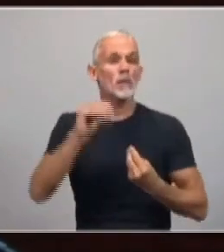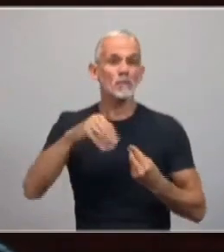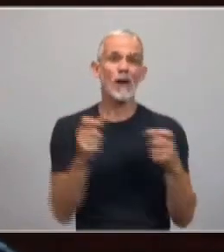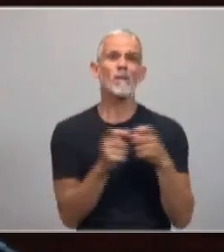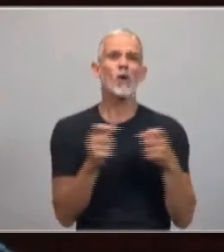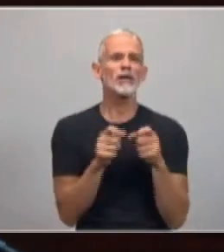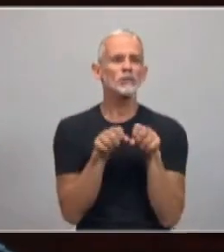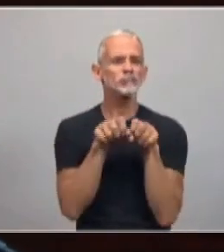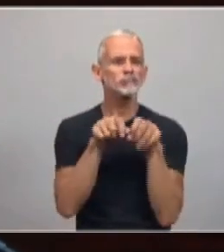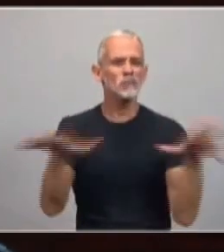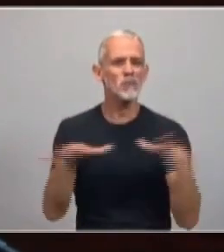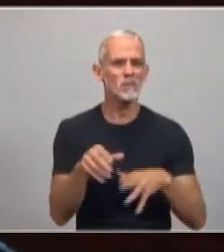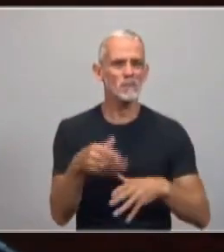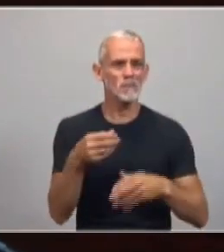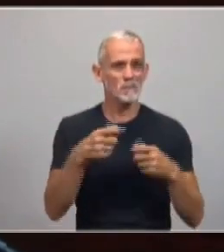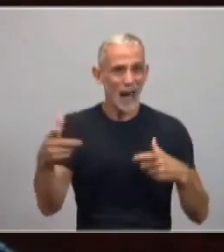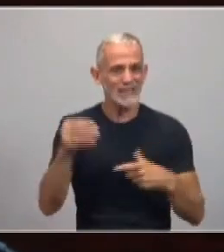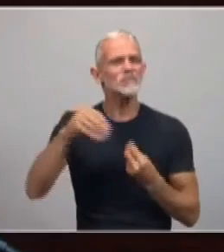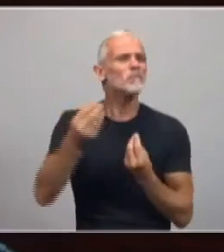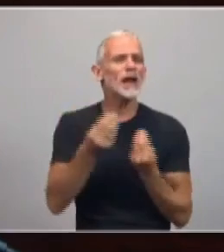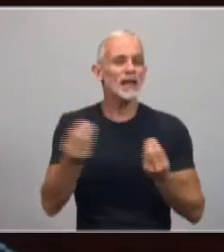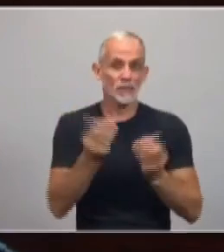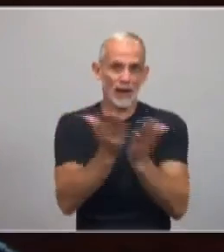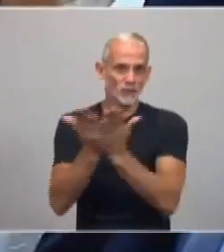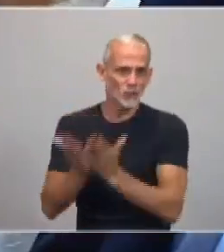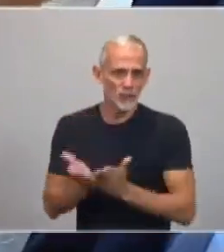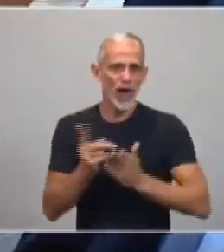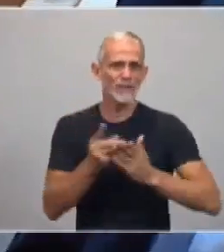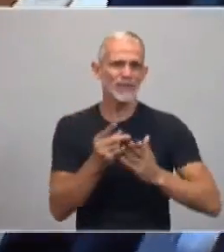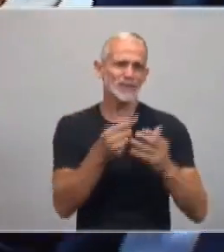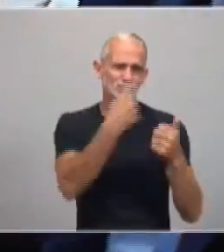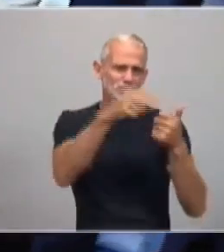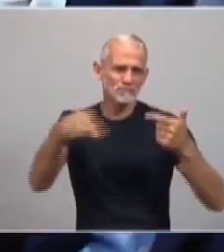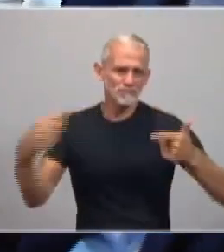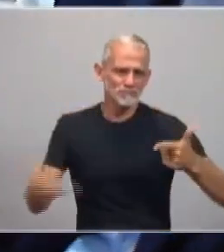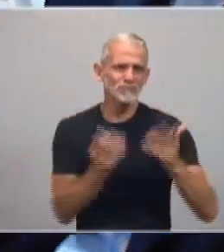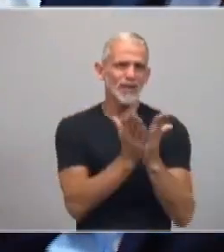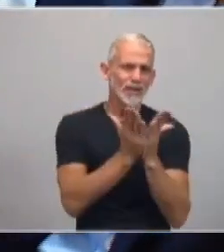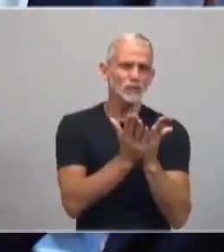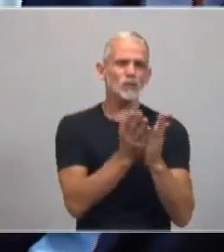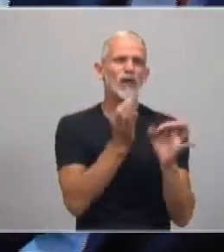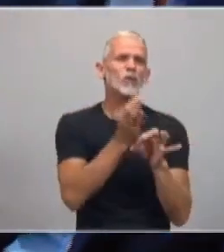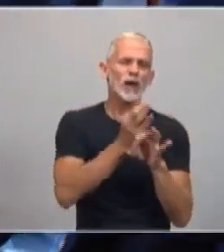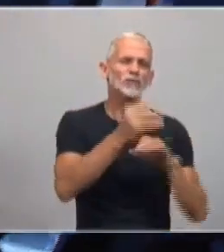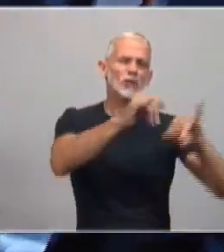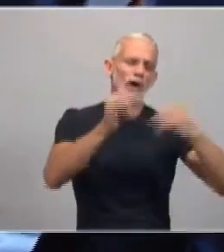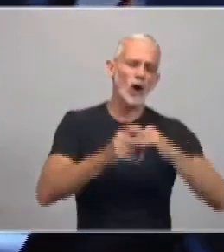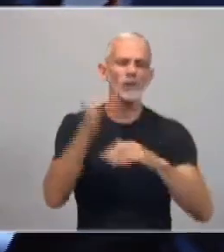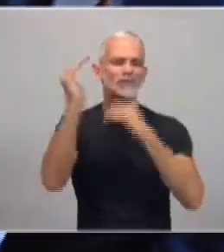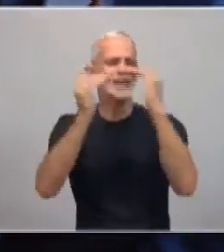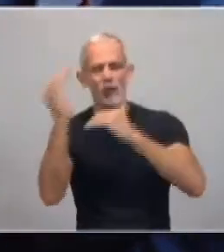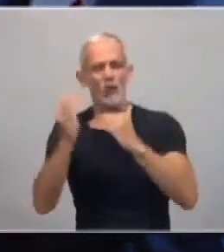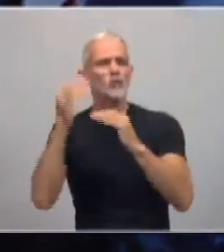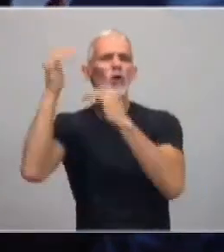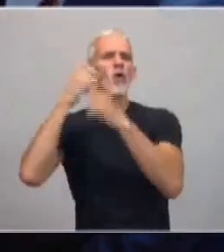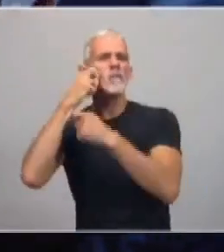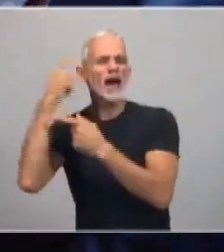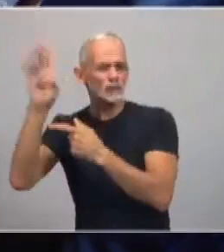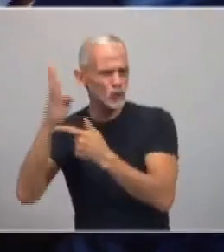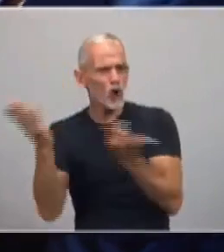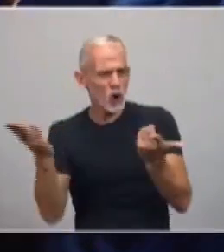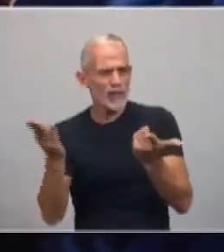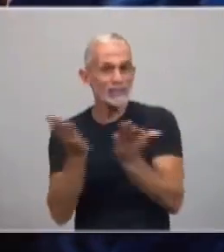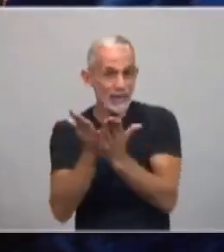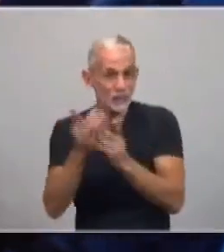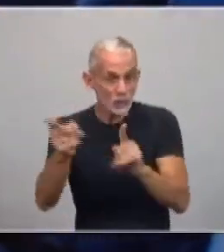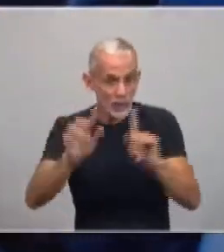boleto estudiantil para que los estudiantes de las distintas modalidades de educación de jóvenes, adultos y adultos mayores,